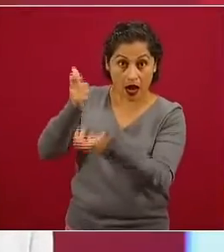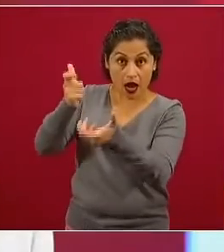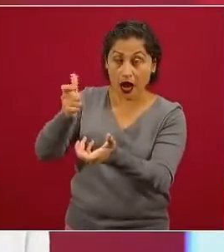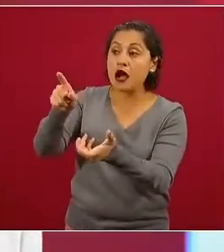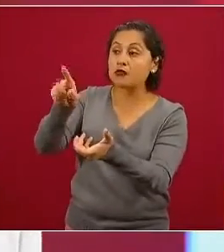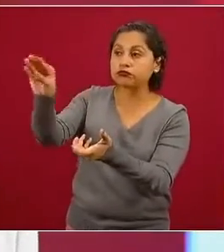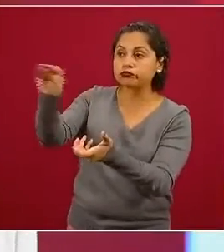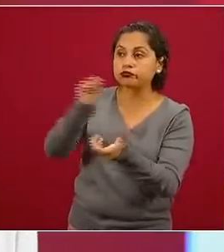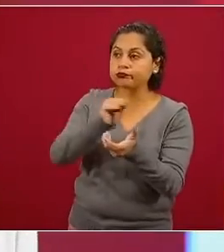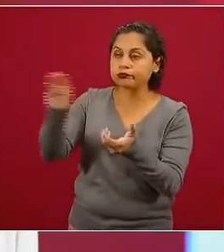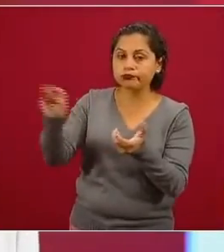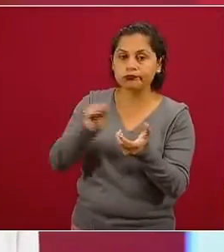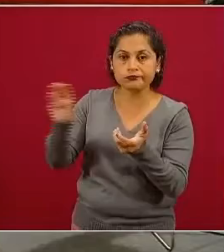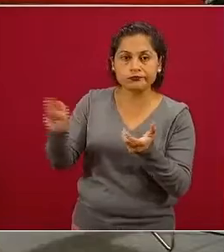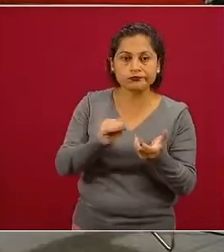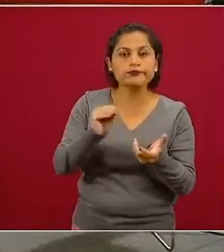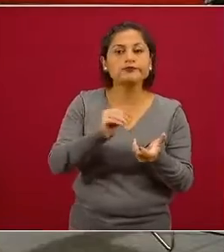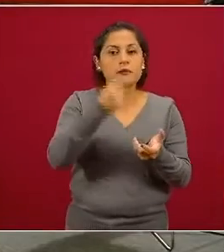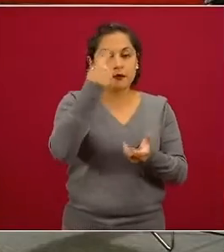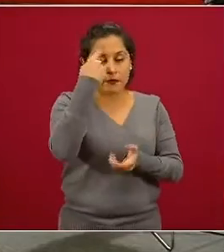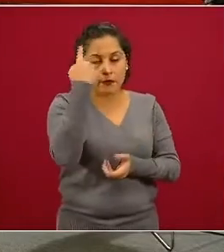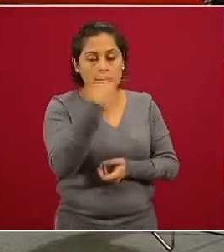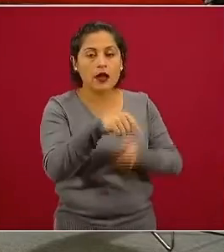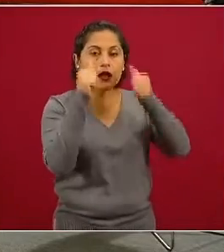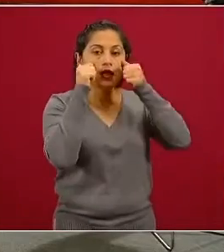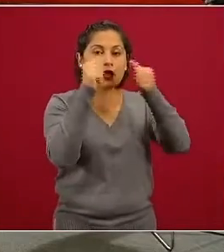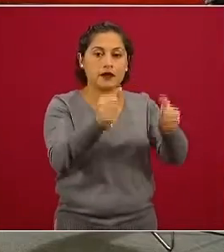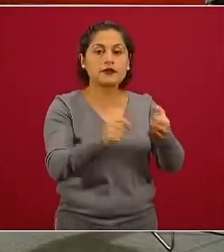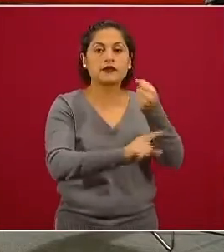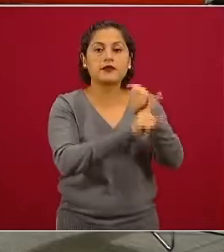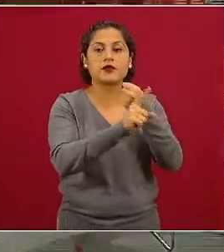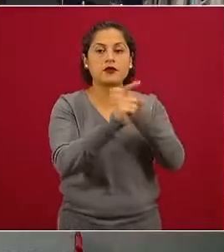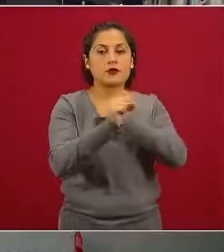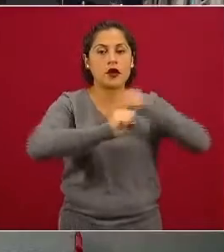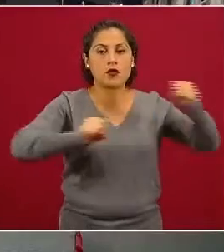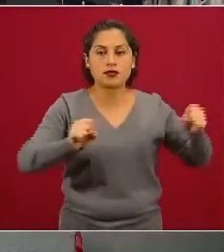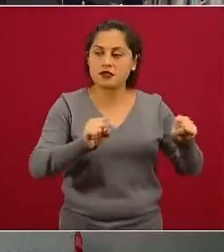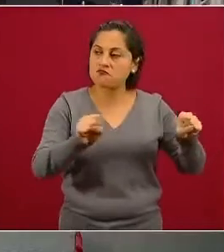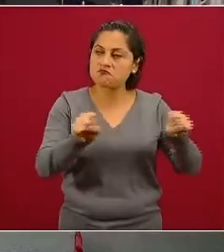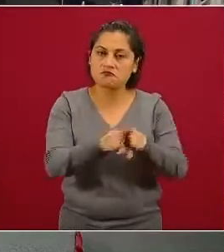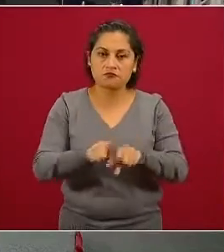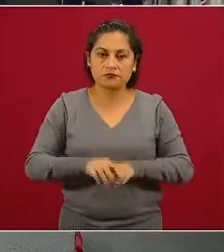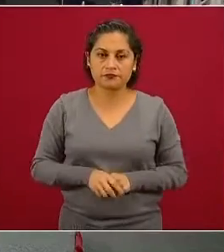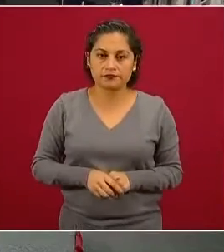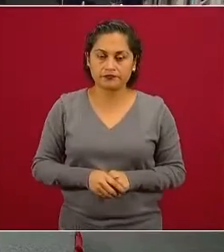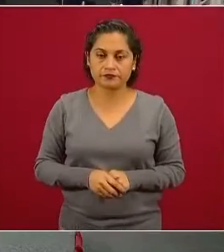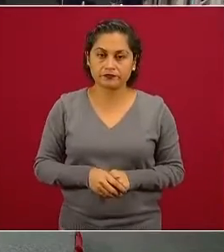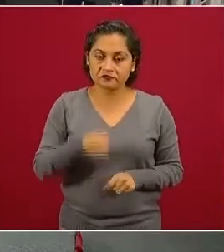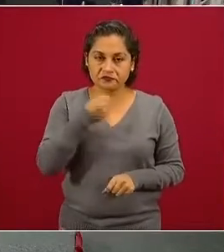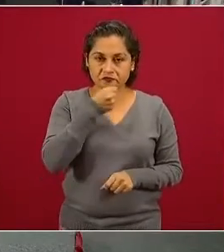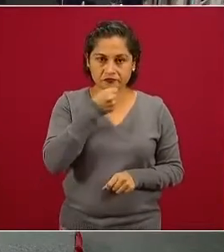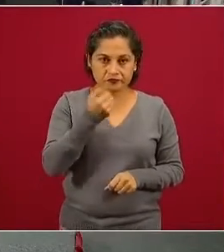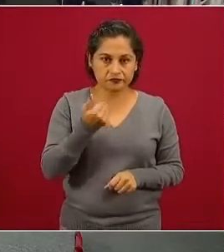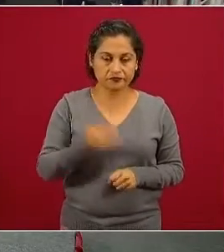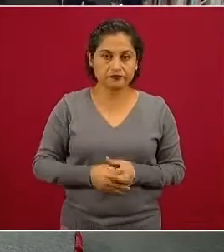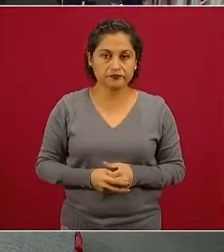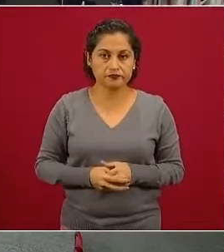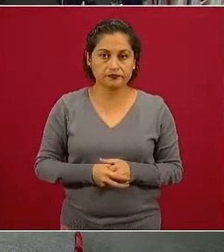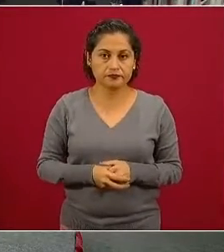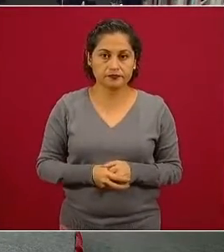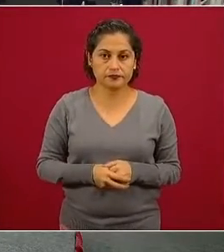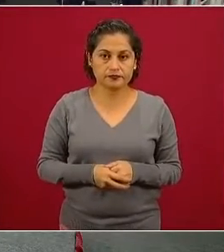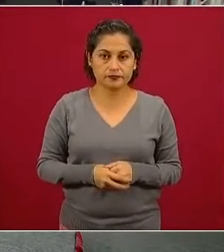Agricultura en parte también va destinado a esto, de la Secretaría de Medio Ambiente, de la Secretaría de Bienestar, del CONACYT, de instituciones